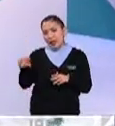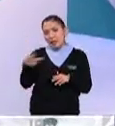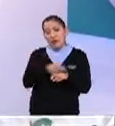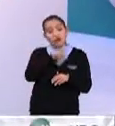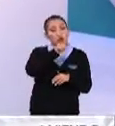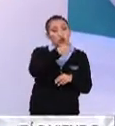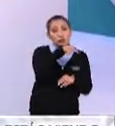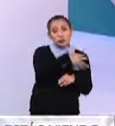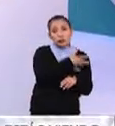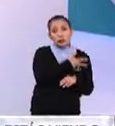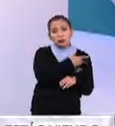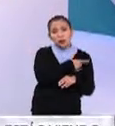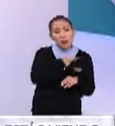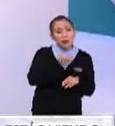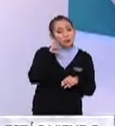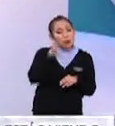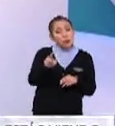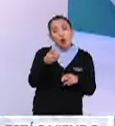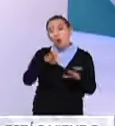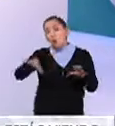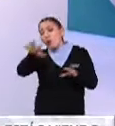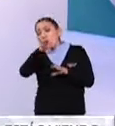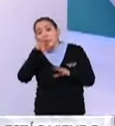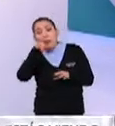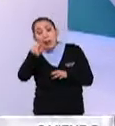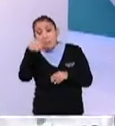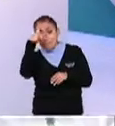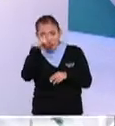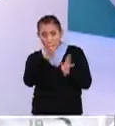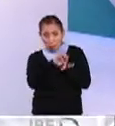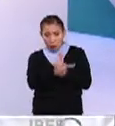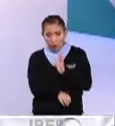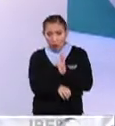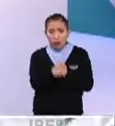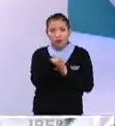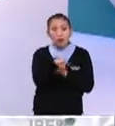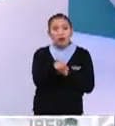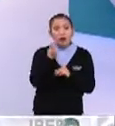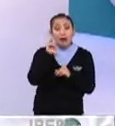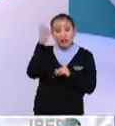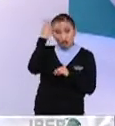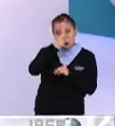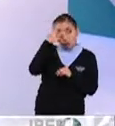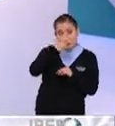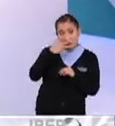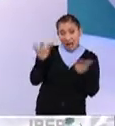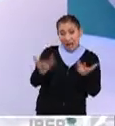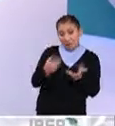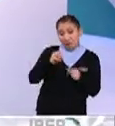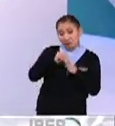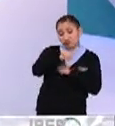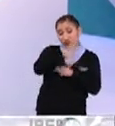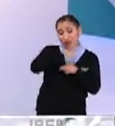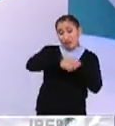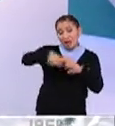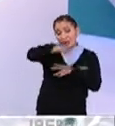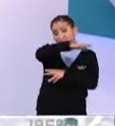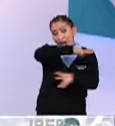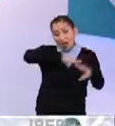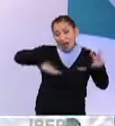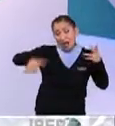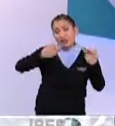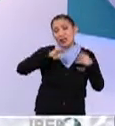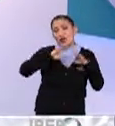sucede, y por el otro lado tenemos que irnos adaptando a las nuevas realidades. O sea, México, por ejemplo, lo que Trump ha venido haciendo afecta a la dinámica en México y el